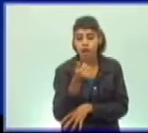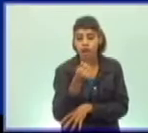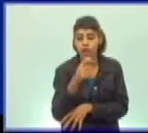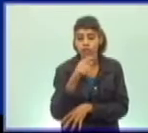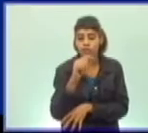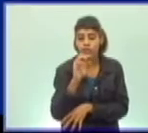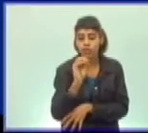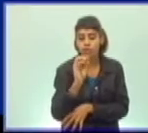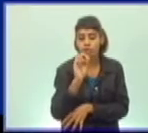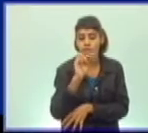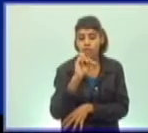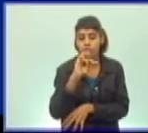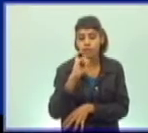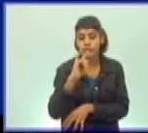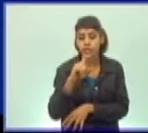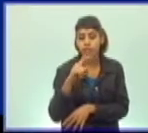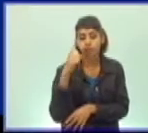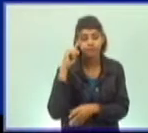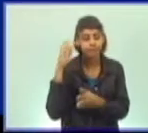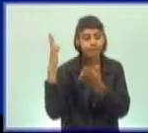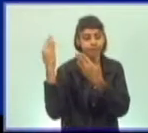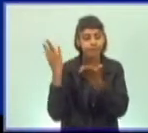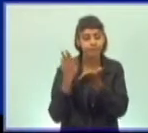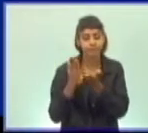de la clase.